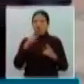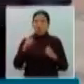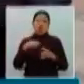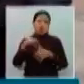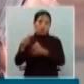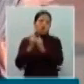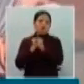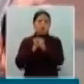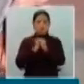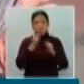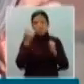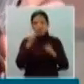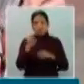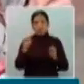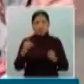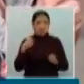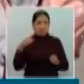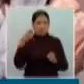las personas